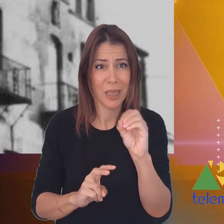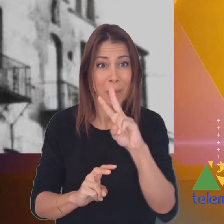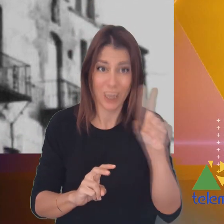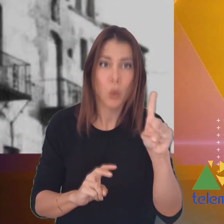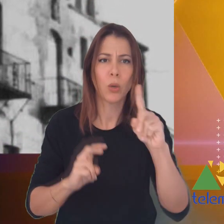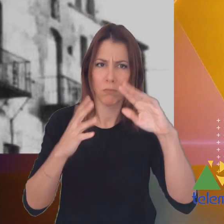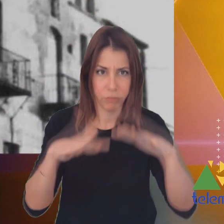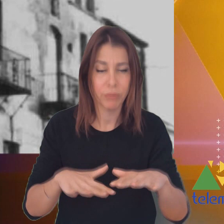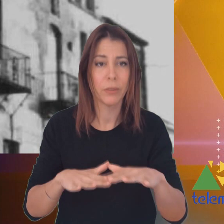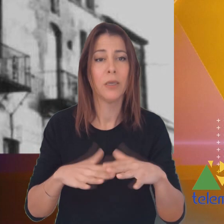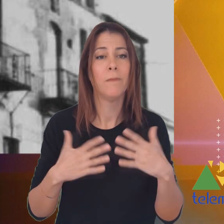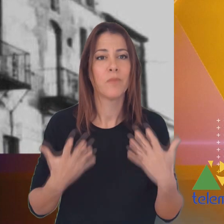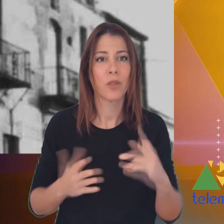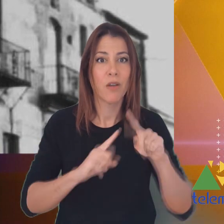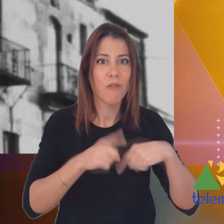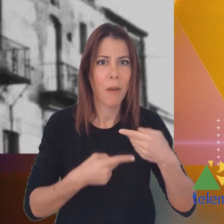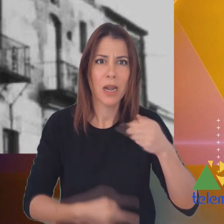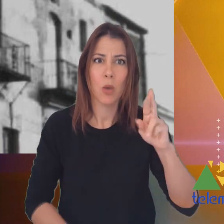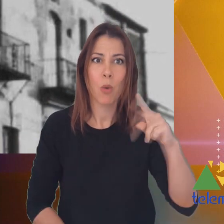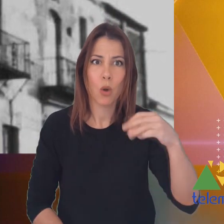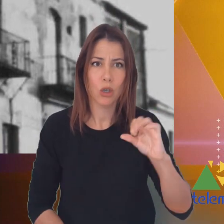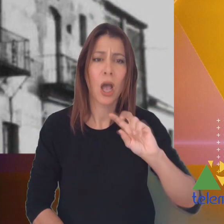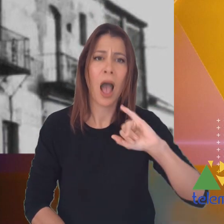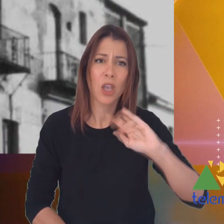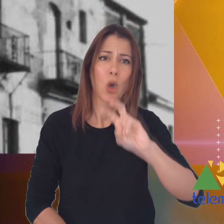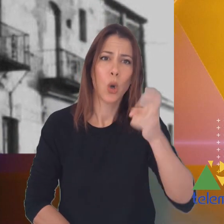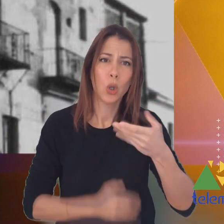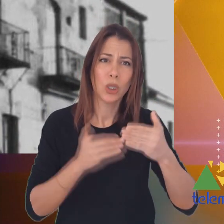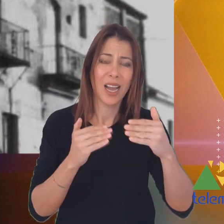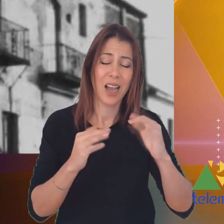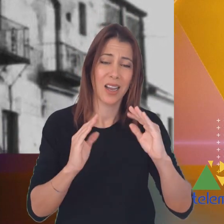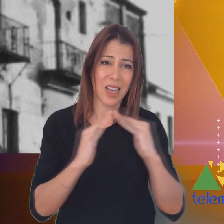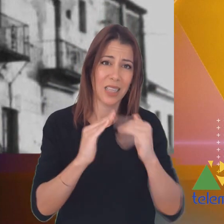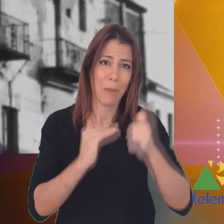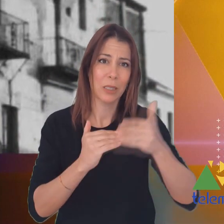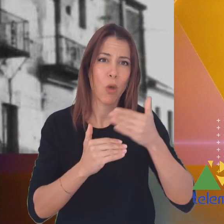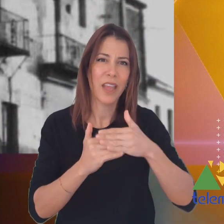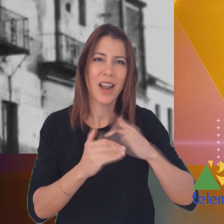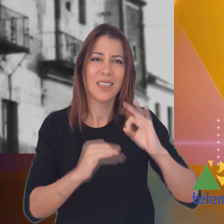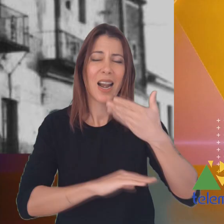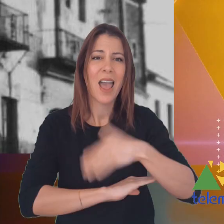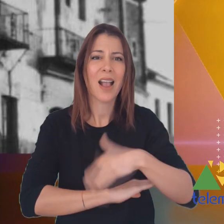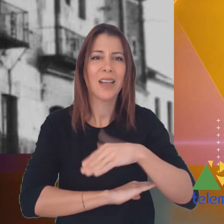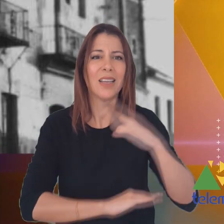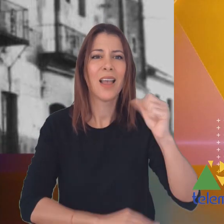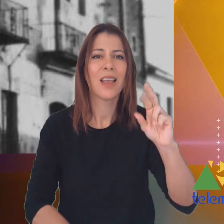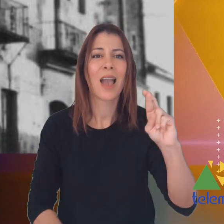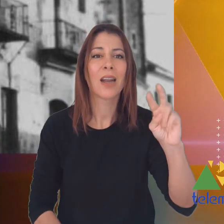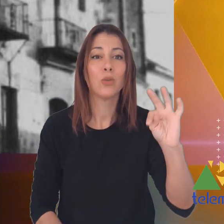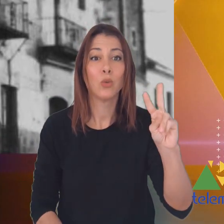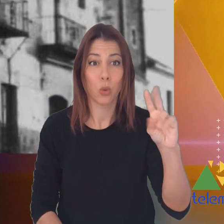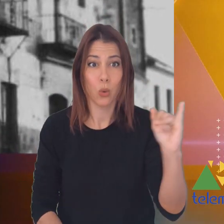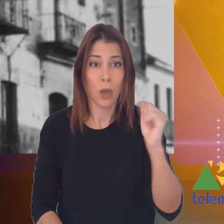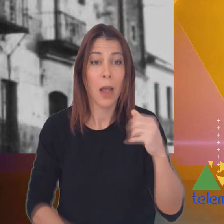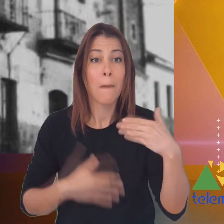se derribó, aunque la familia Burgos tenía otra casa más moderna en la calle Cartuja, ¿no? Pero la antigua casa de donde